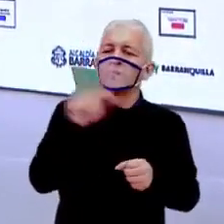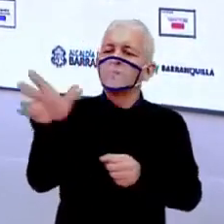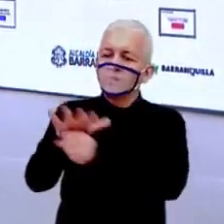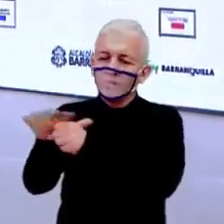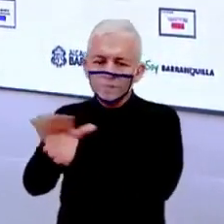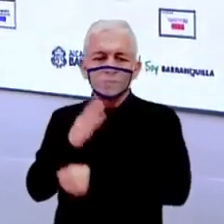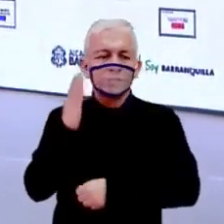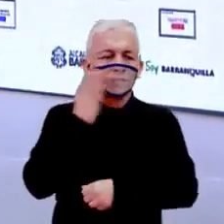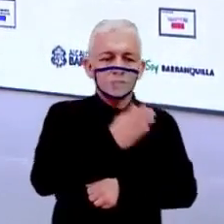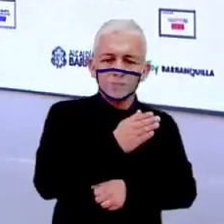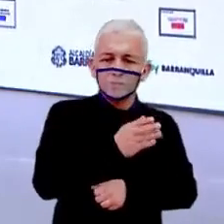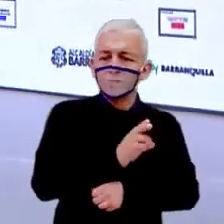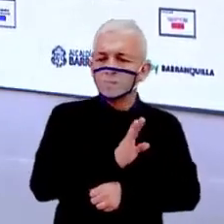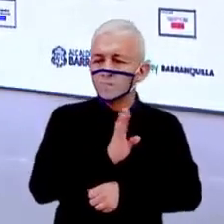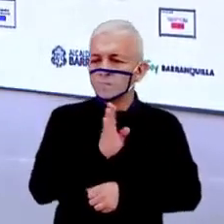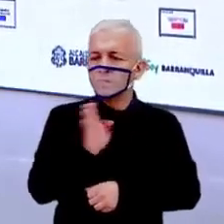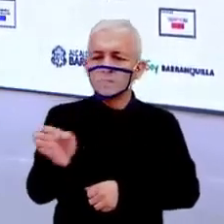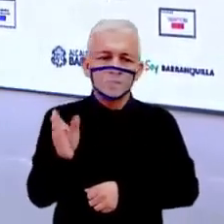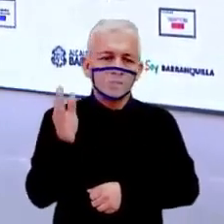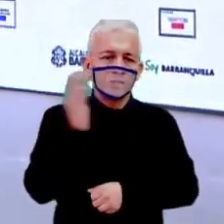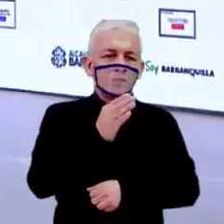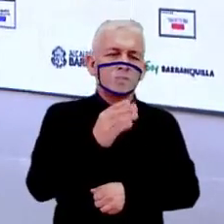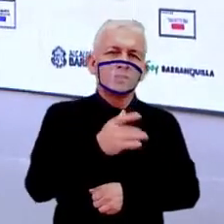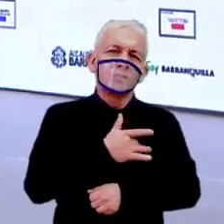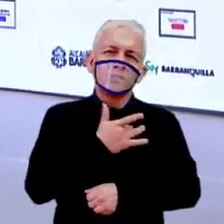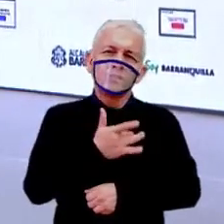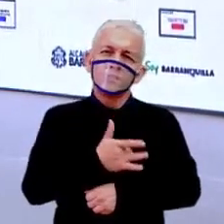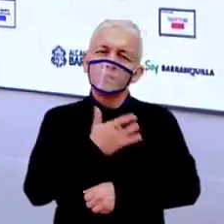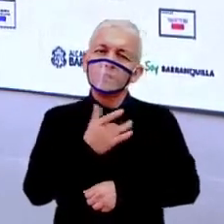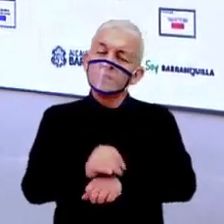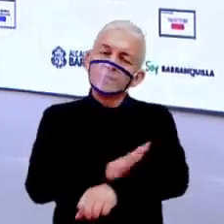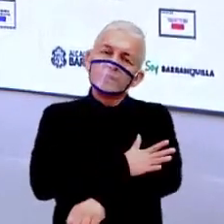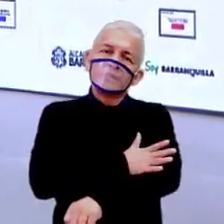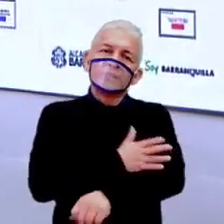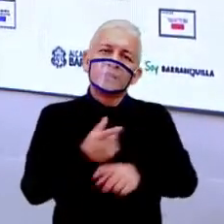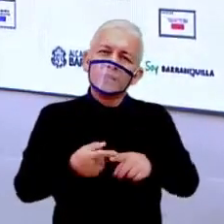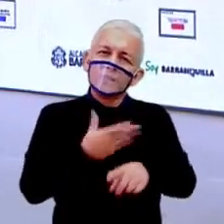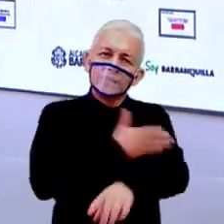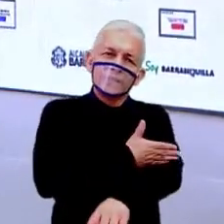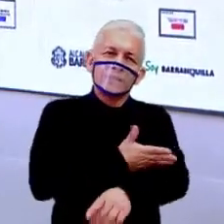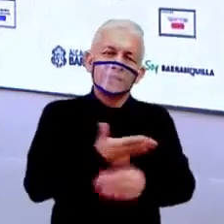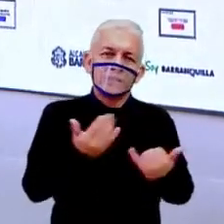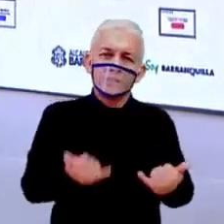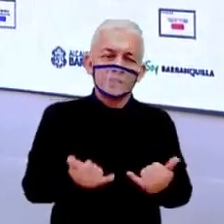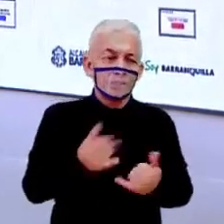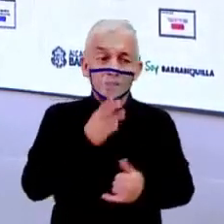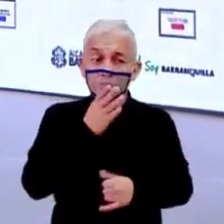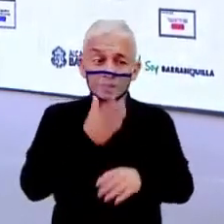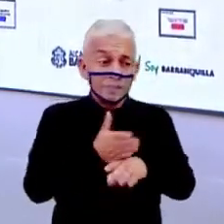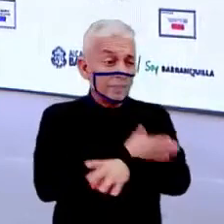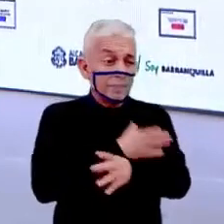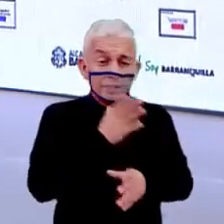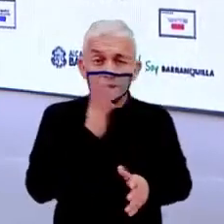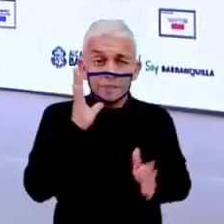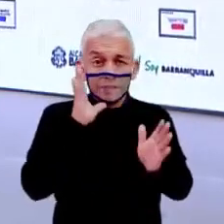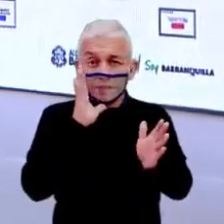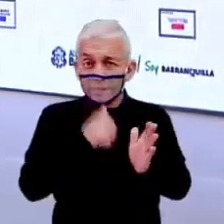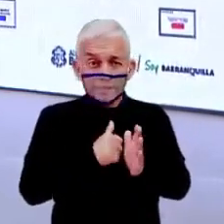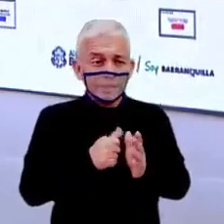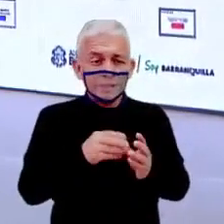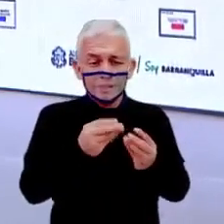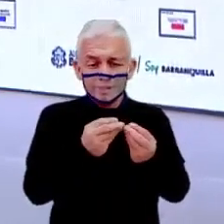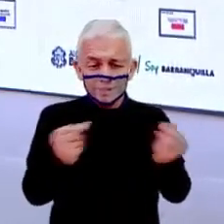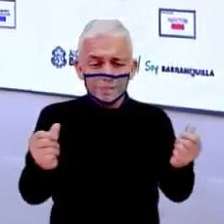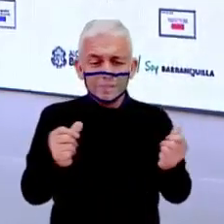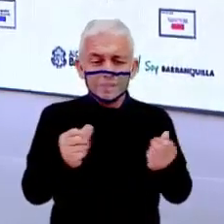barrio, a uno le da un gran sentimiento, porque es que eso, ahí no había nada, pura